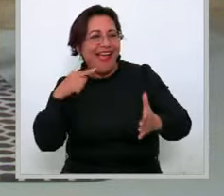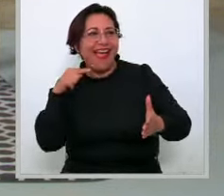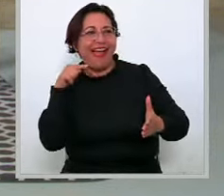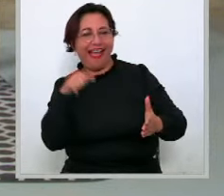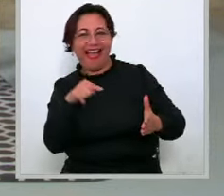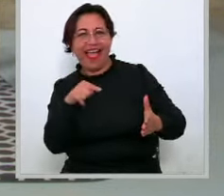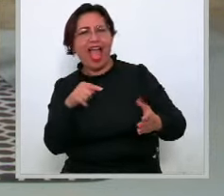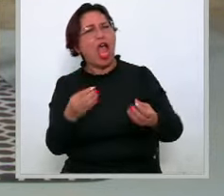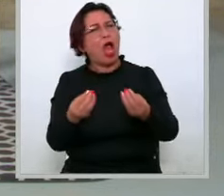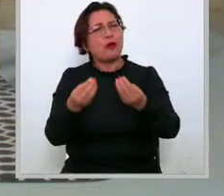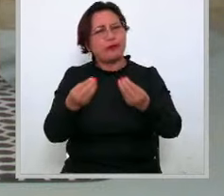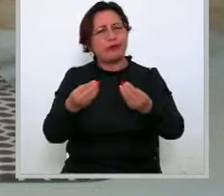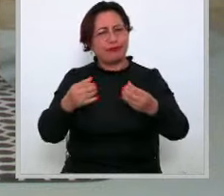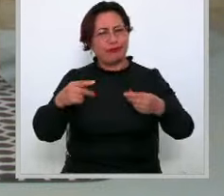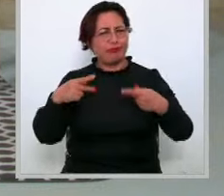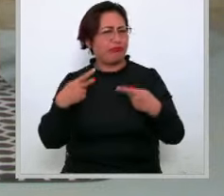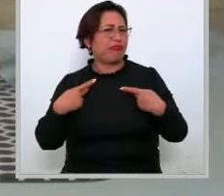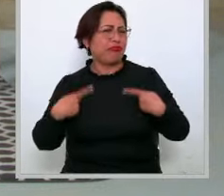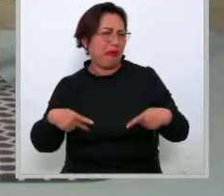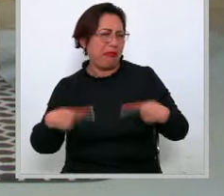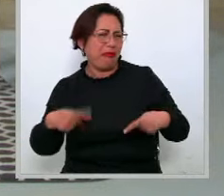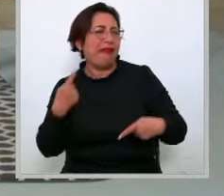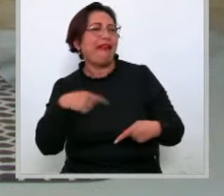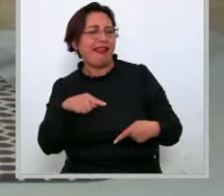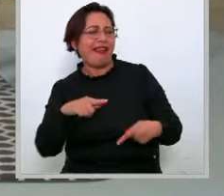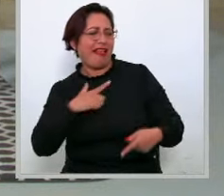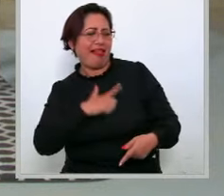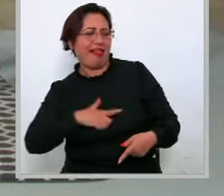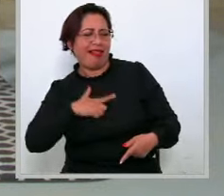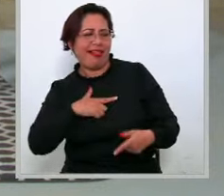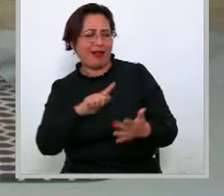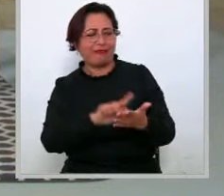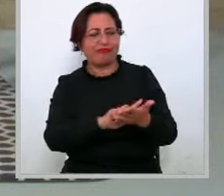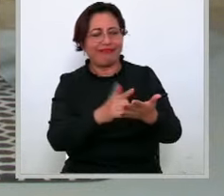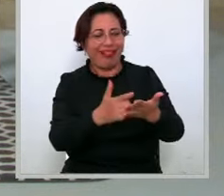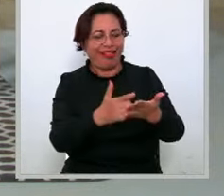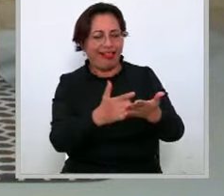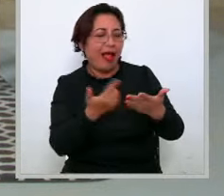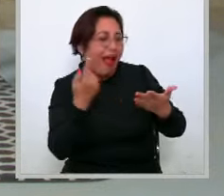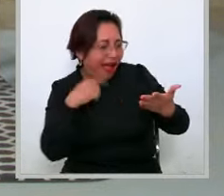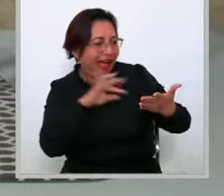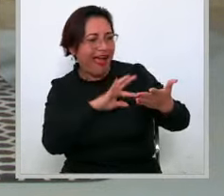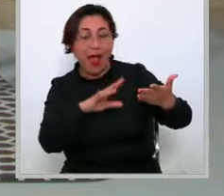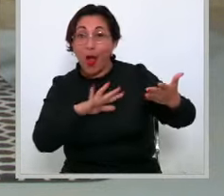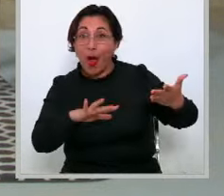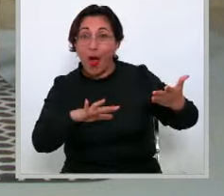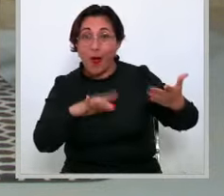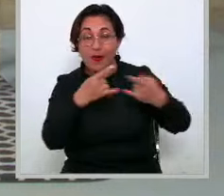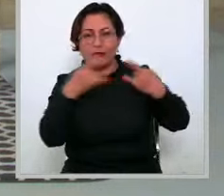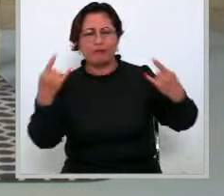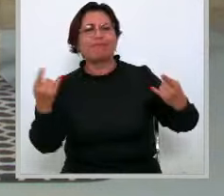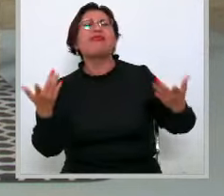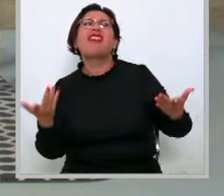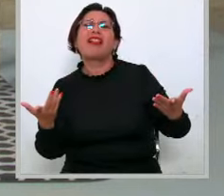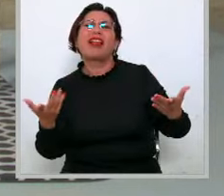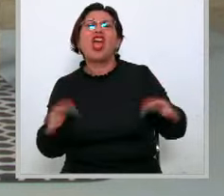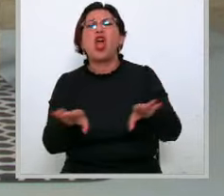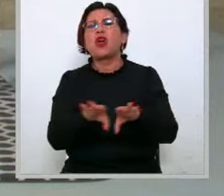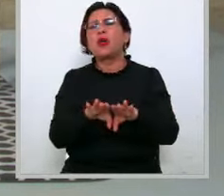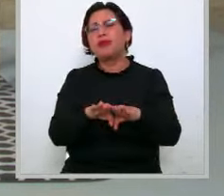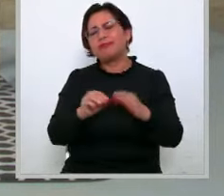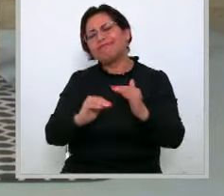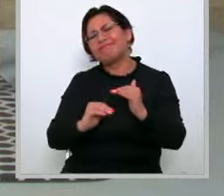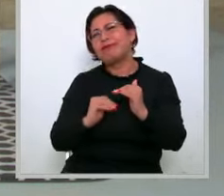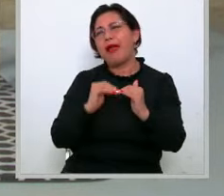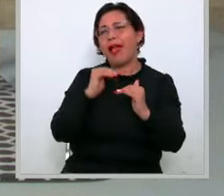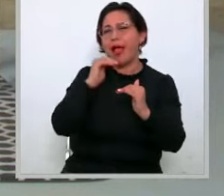también los contacuentos están interactuando con nosotros. Por ejemplo, Sofi, ¿cuáles son las cosas que tú crees que nosotros podemos, obviamente, mejorar a través de la